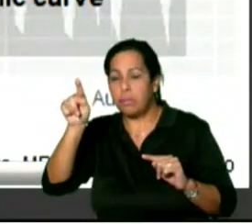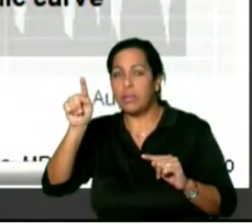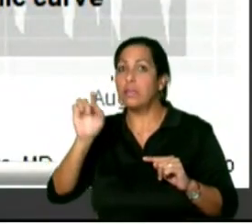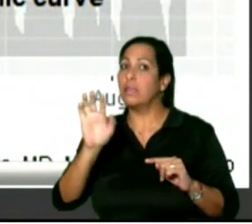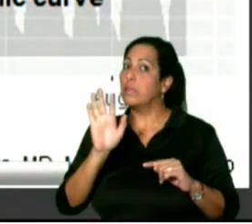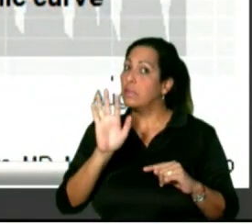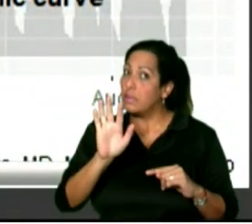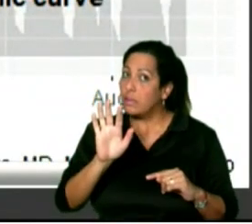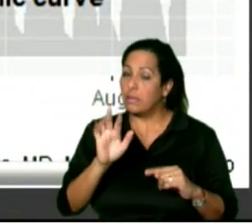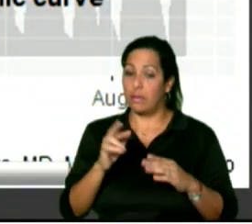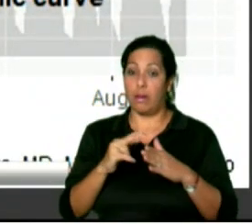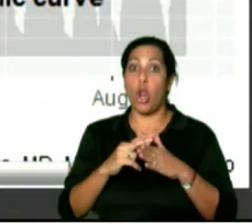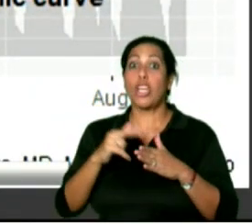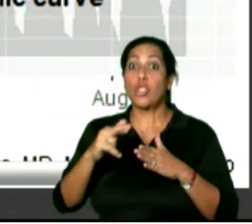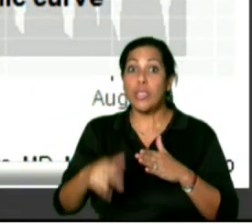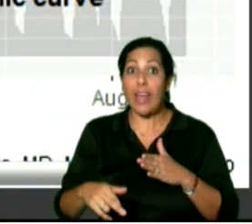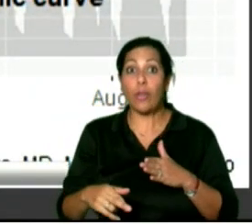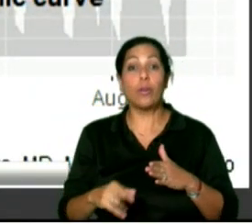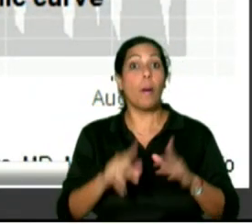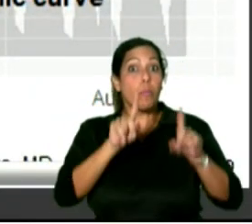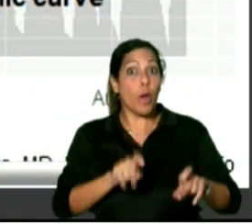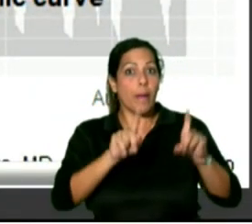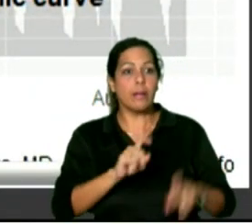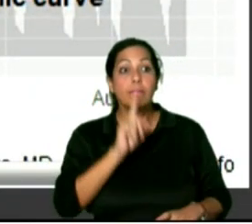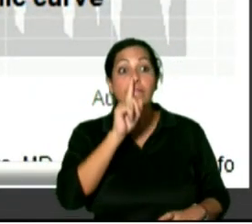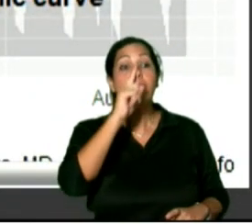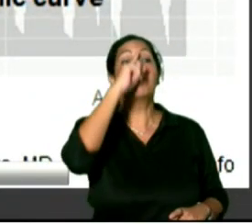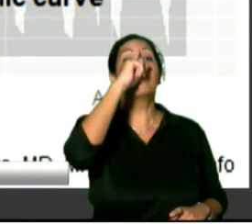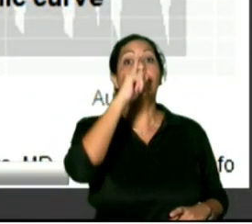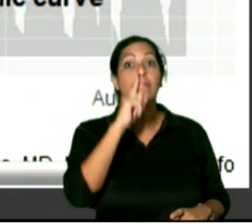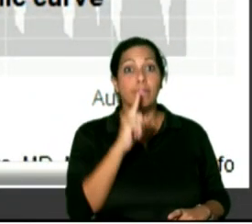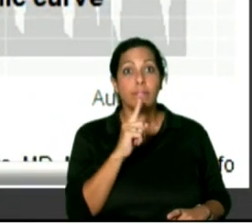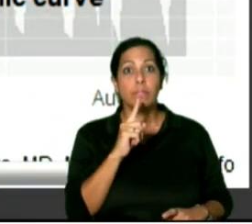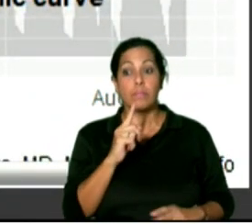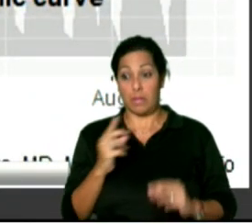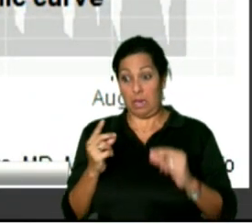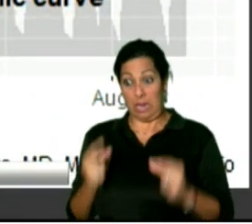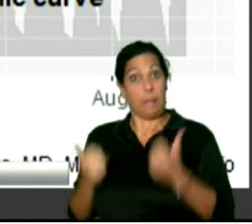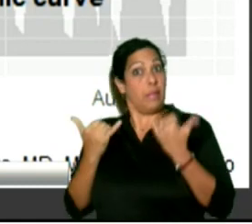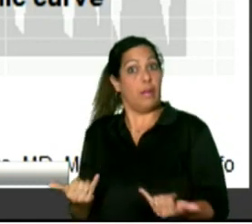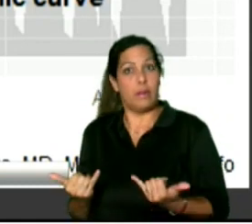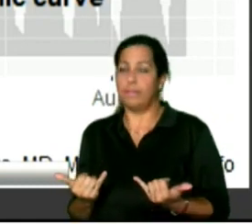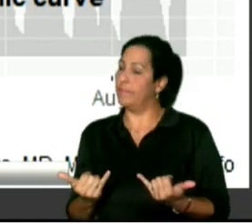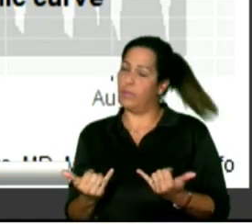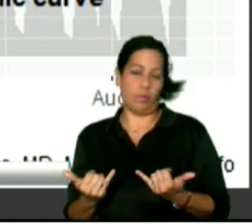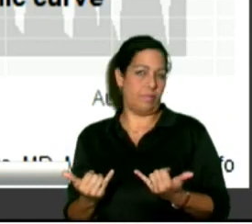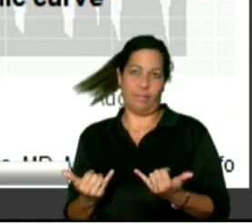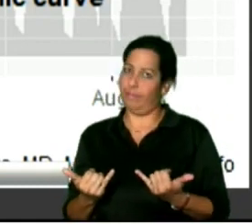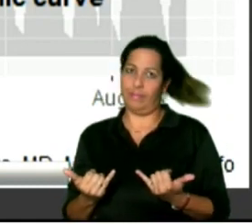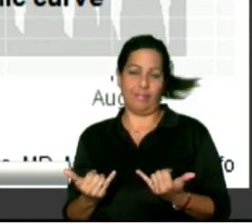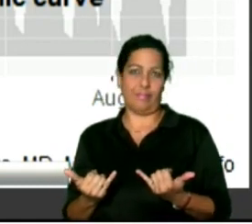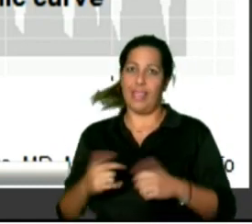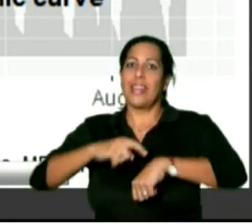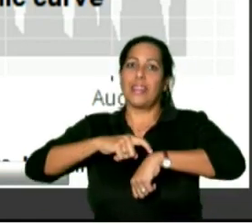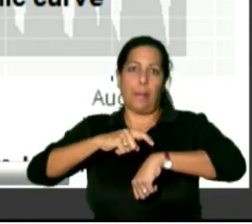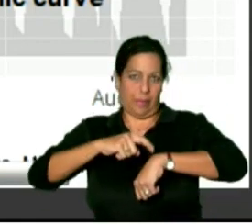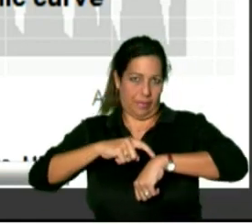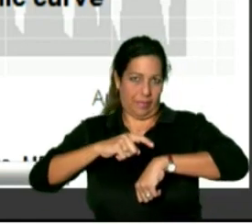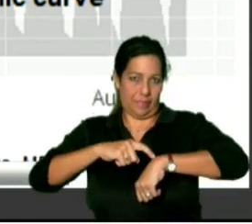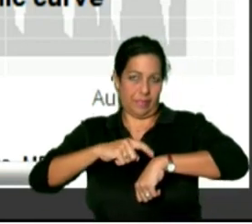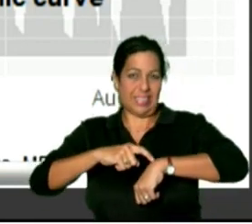los resultados demoran. Por lo tanto, eso es artificial, eso no quiere decir que esté bajando. Pero eso quiere decir que